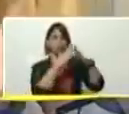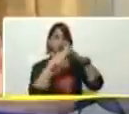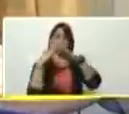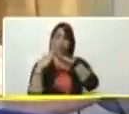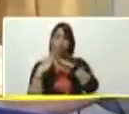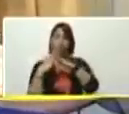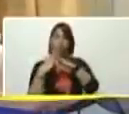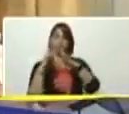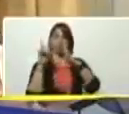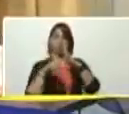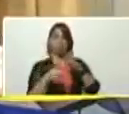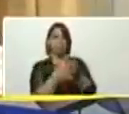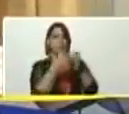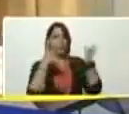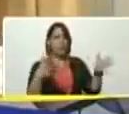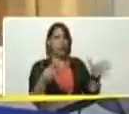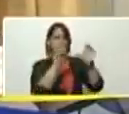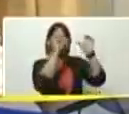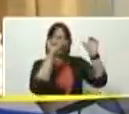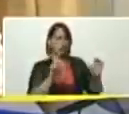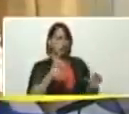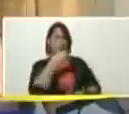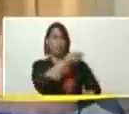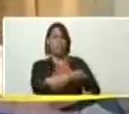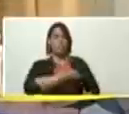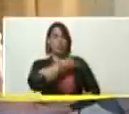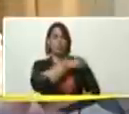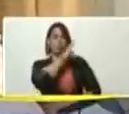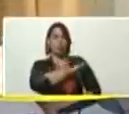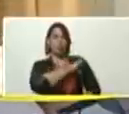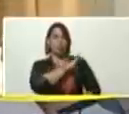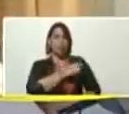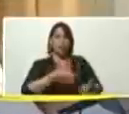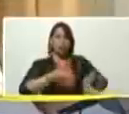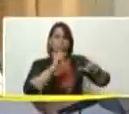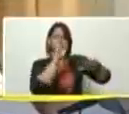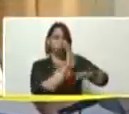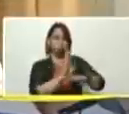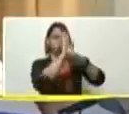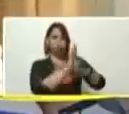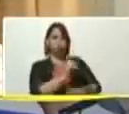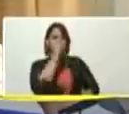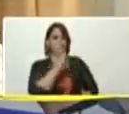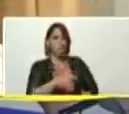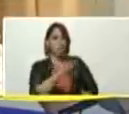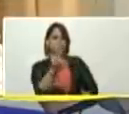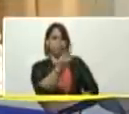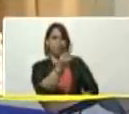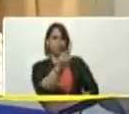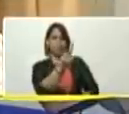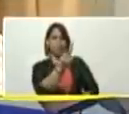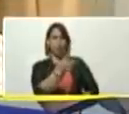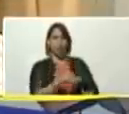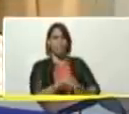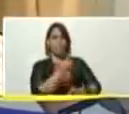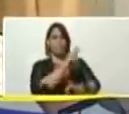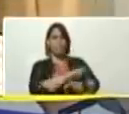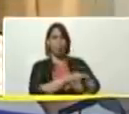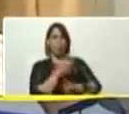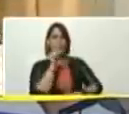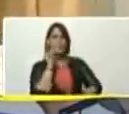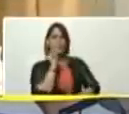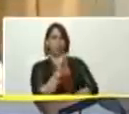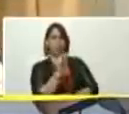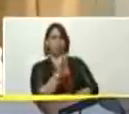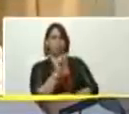el gran sistema de misiones sociales que permitió la protección del pueblo venezolano en el peor momento del bloqueo